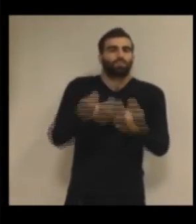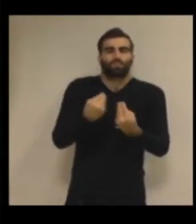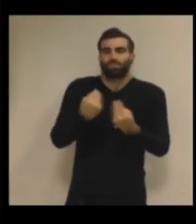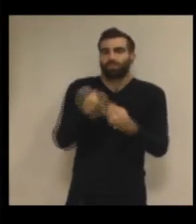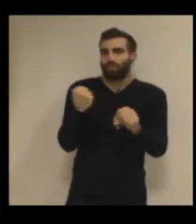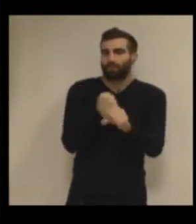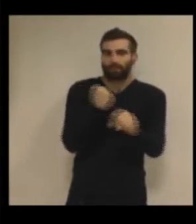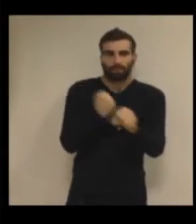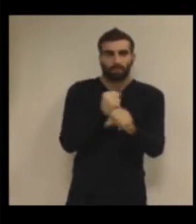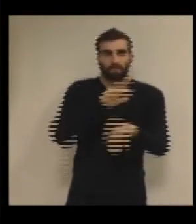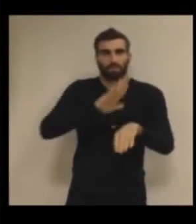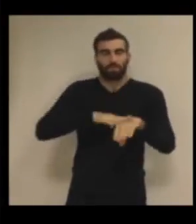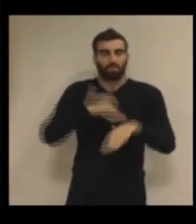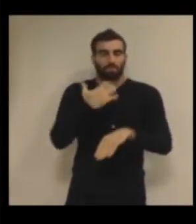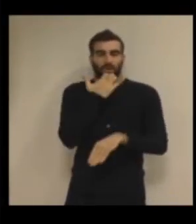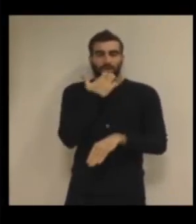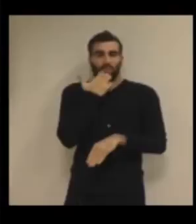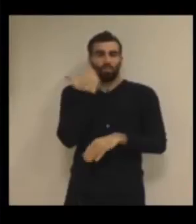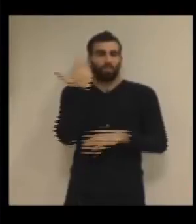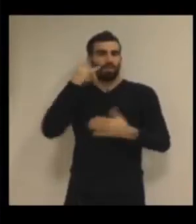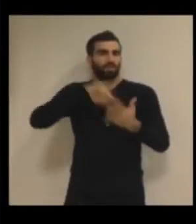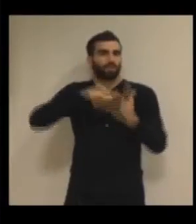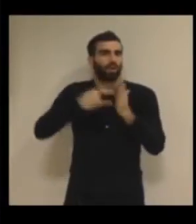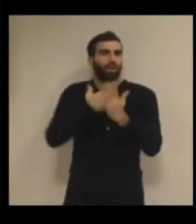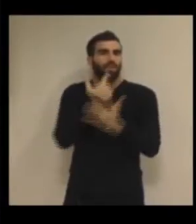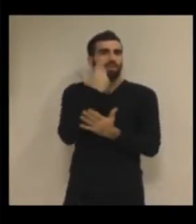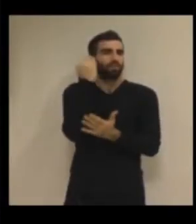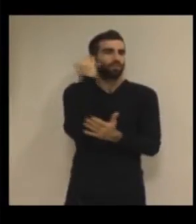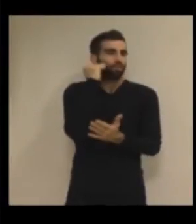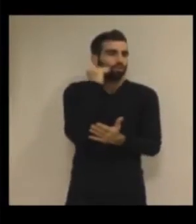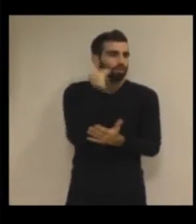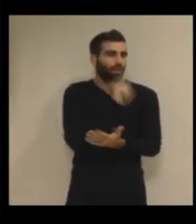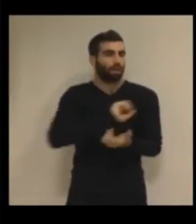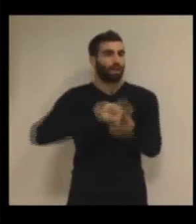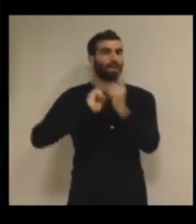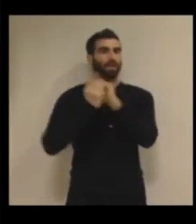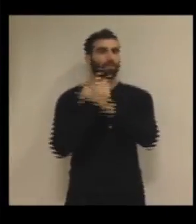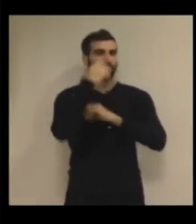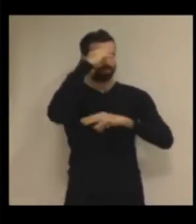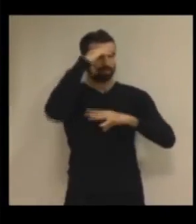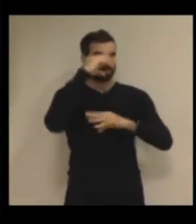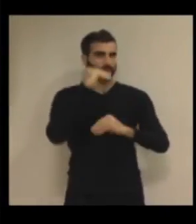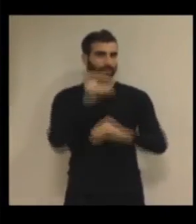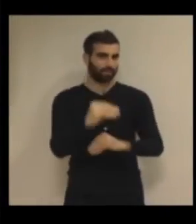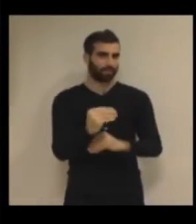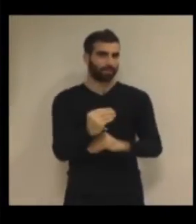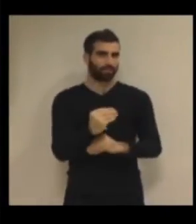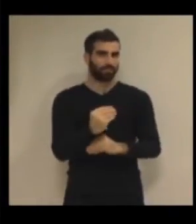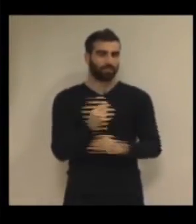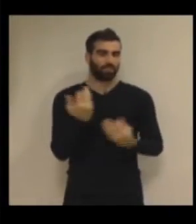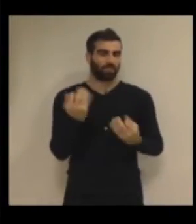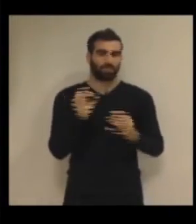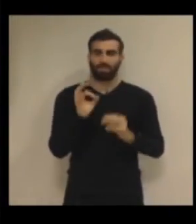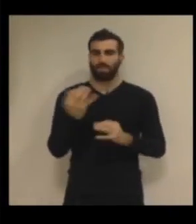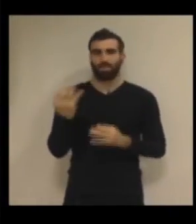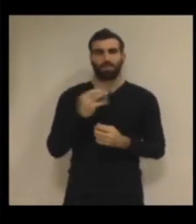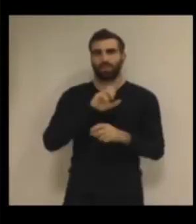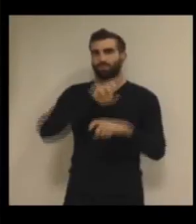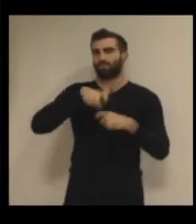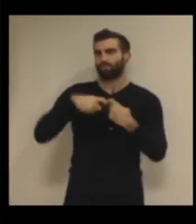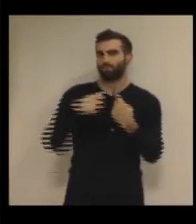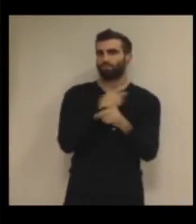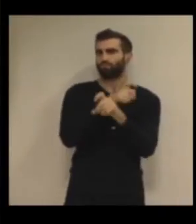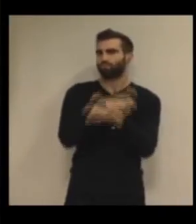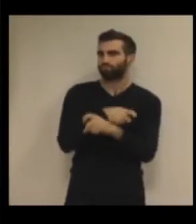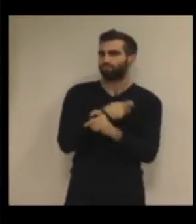la tecnología que es tonta, oye, sé inteligente, ¿no? Y eso, pues, requiere mucho más esfuerzo todavía,